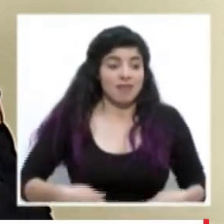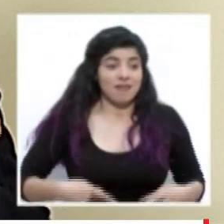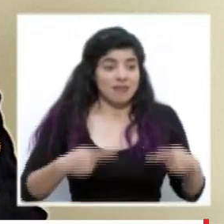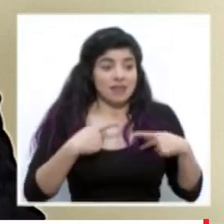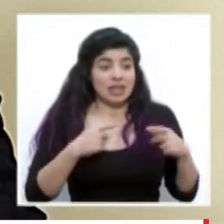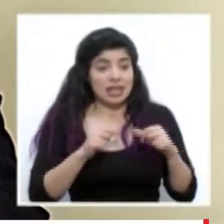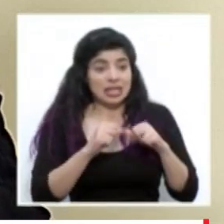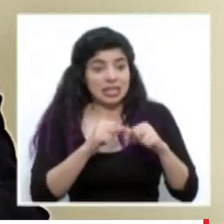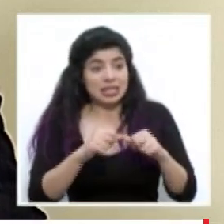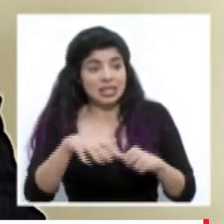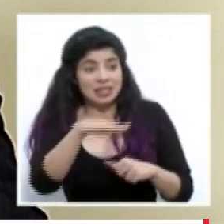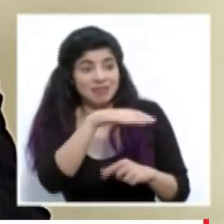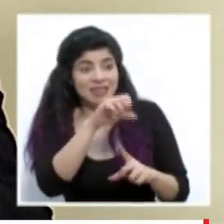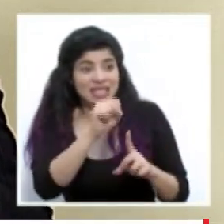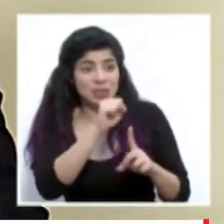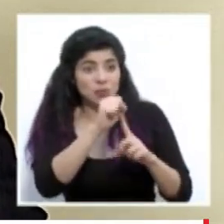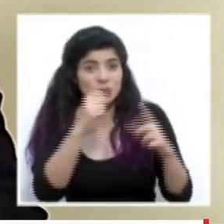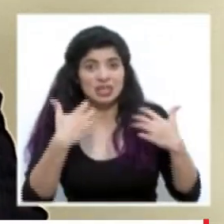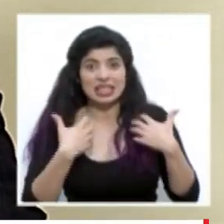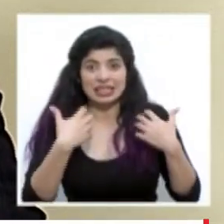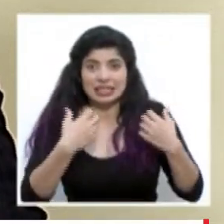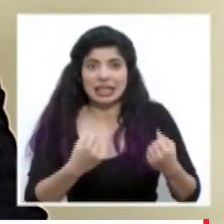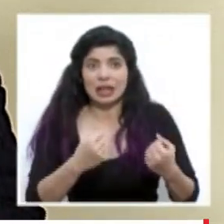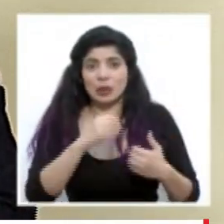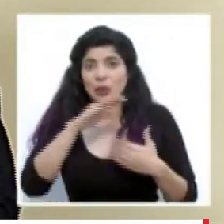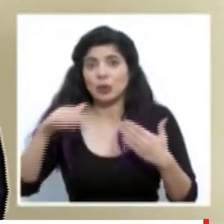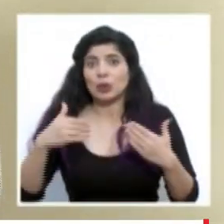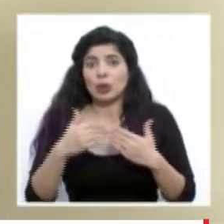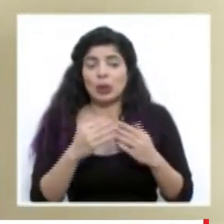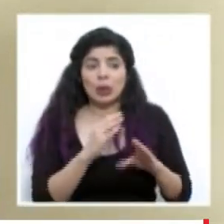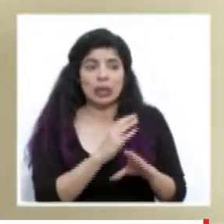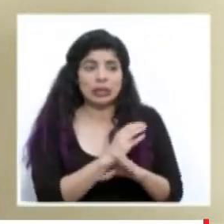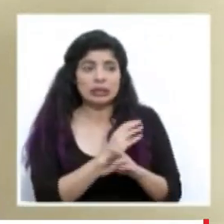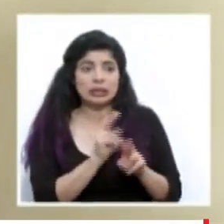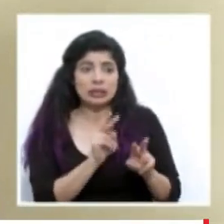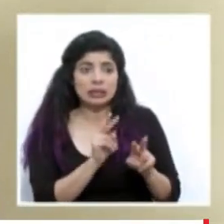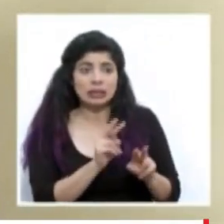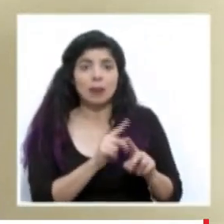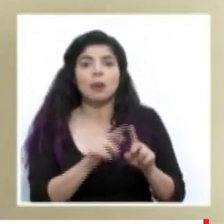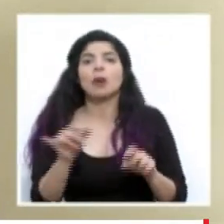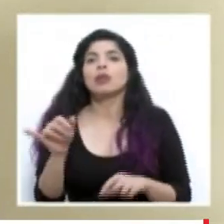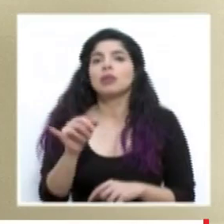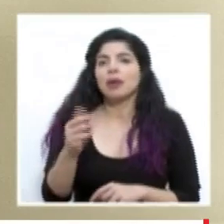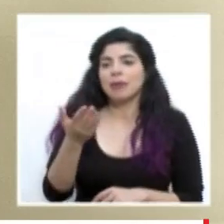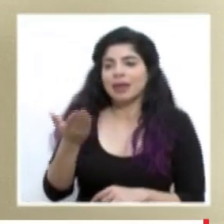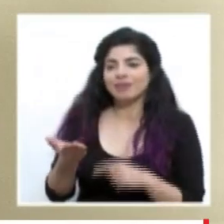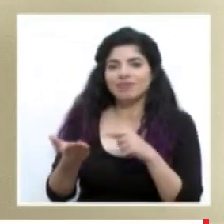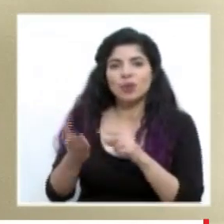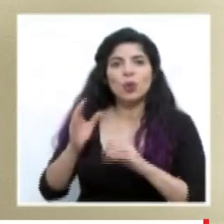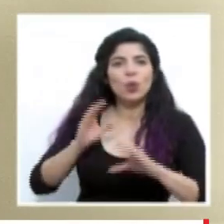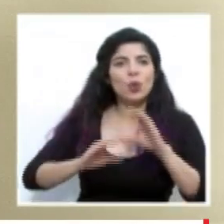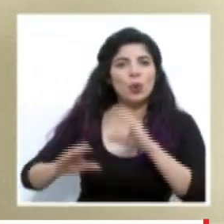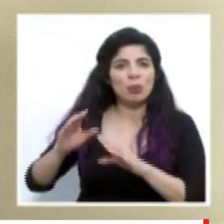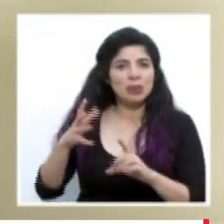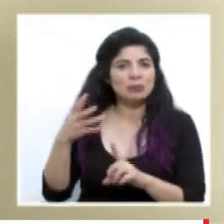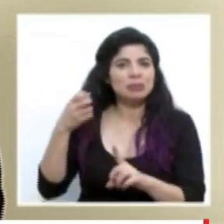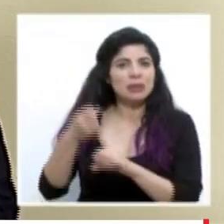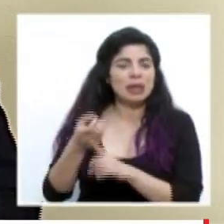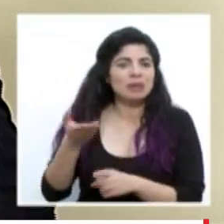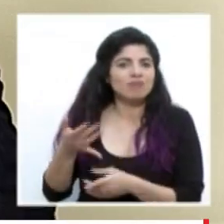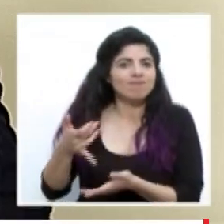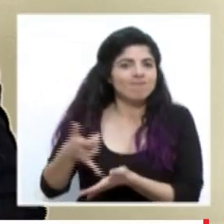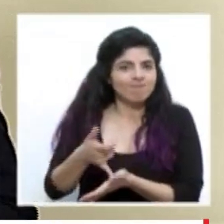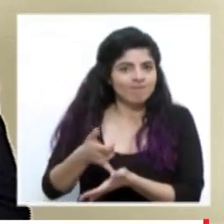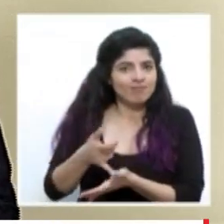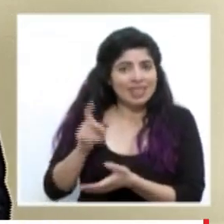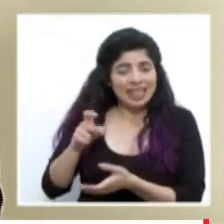situación sanitaria que nos tiene a todos al vilo, pero también que sabemos que la afectación comercial es algo delicado y